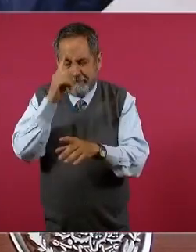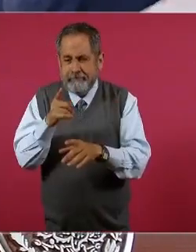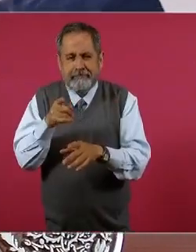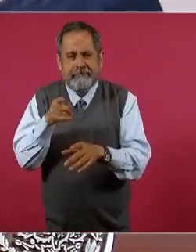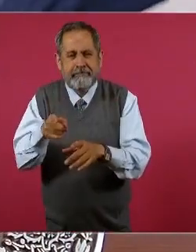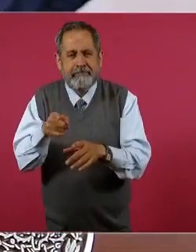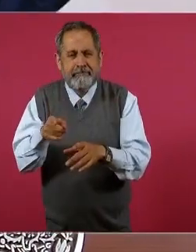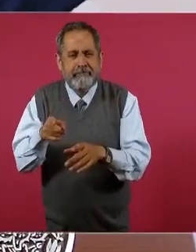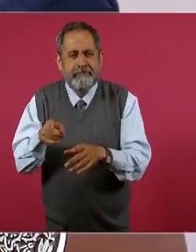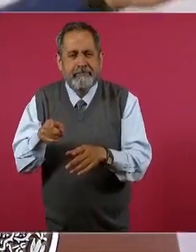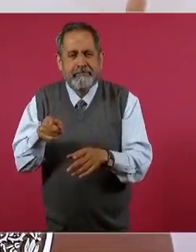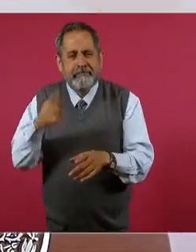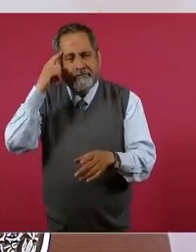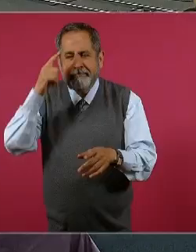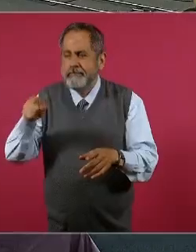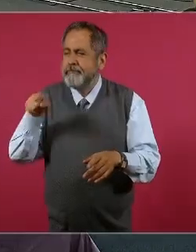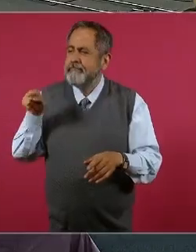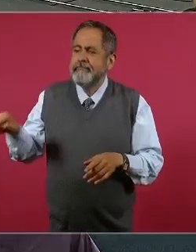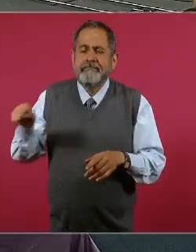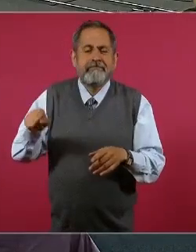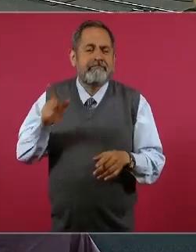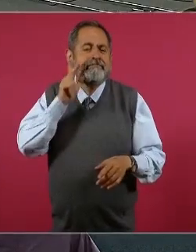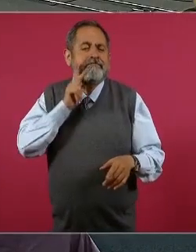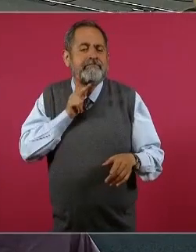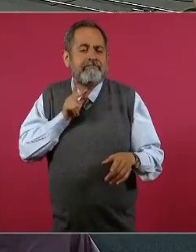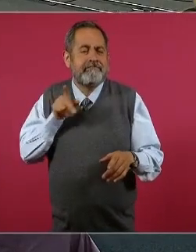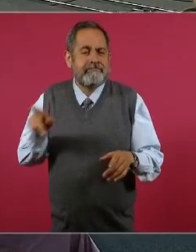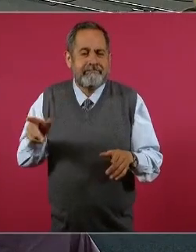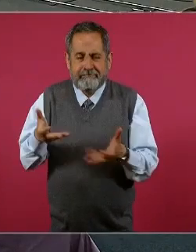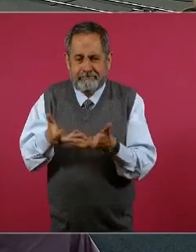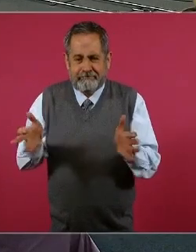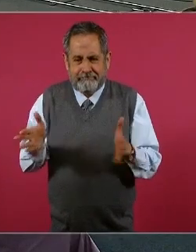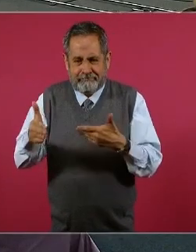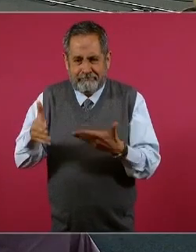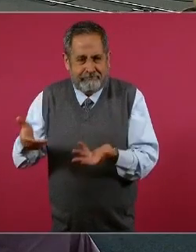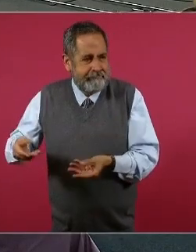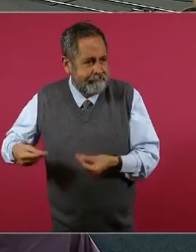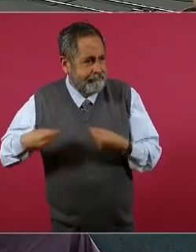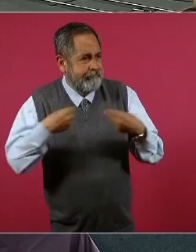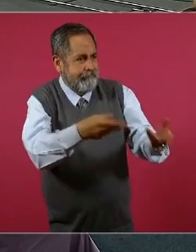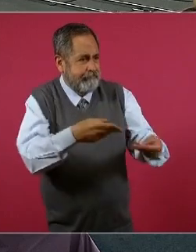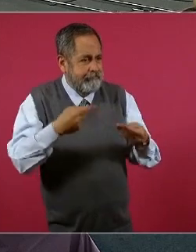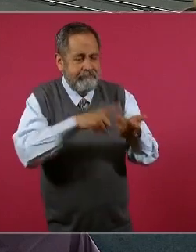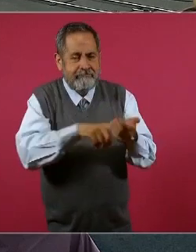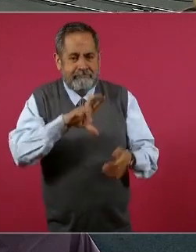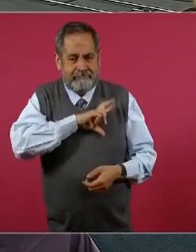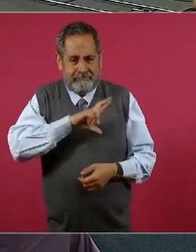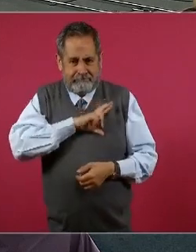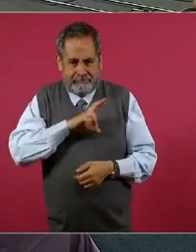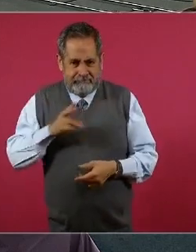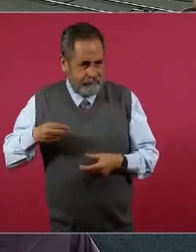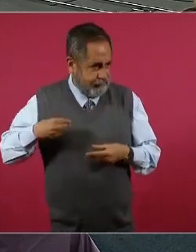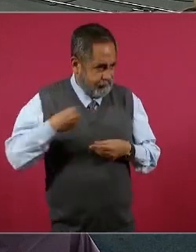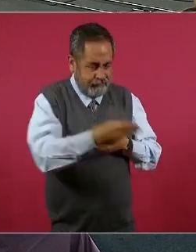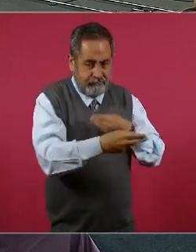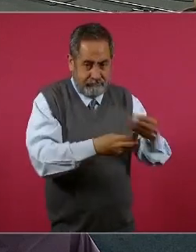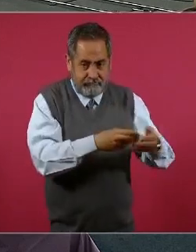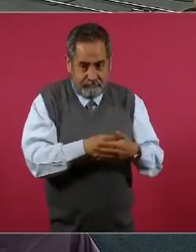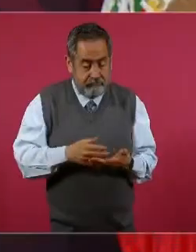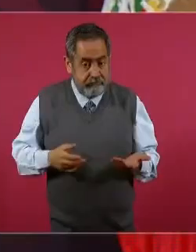entregar los bloques de territorio petrolero a particulares,